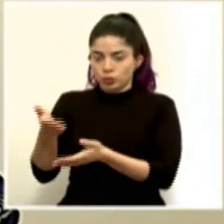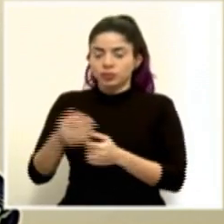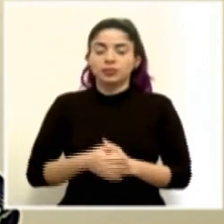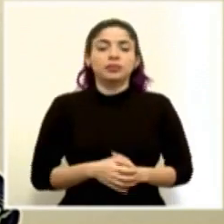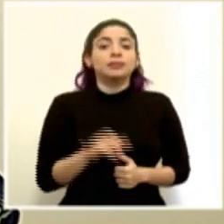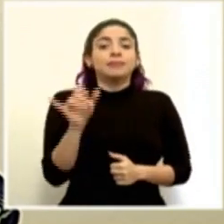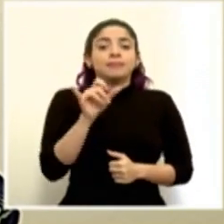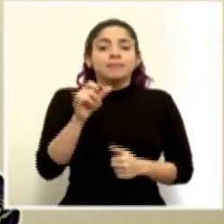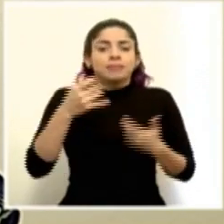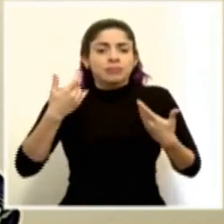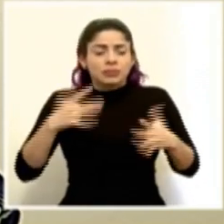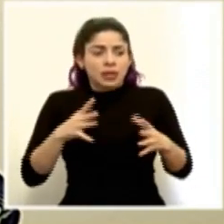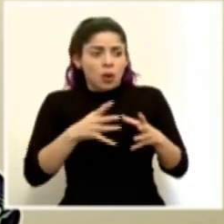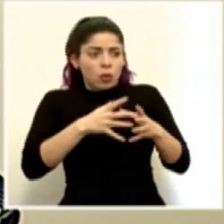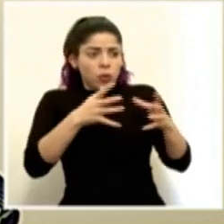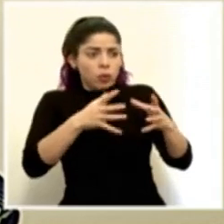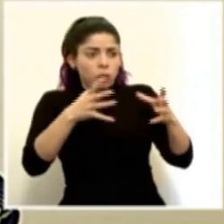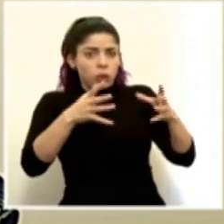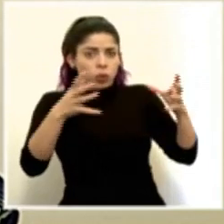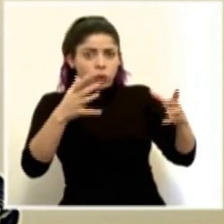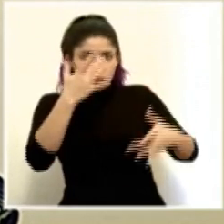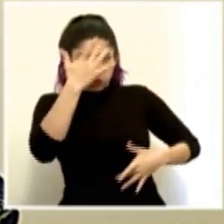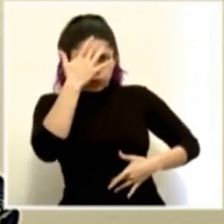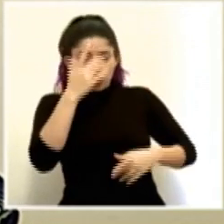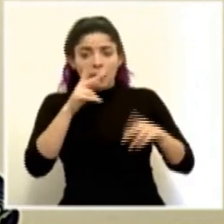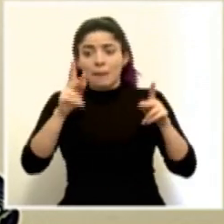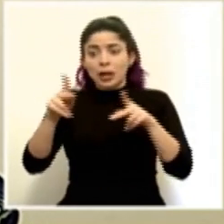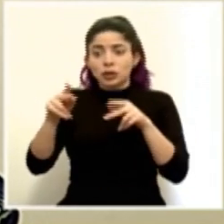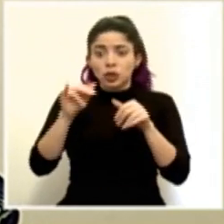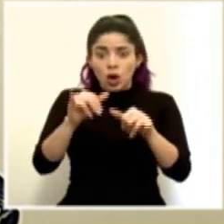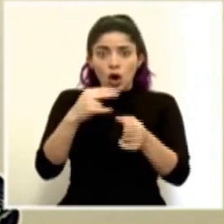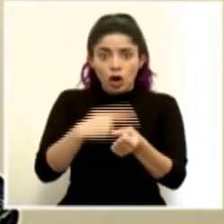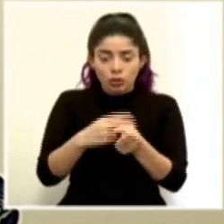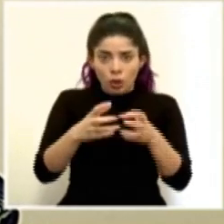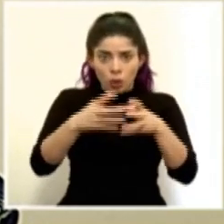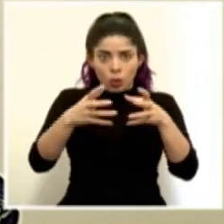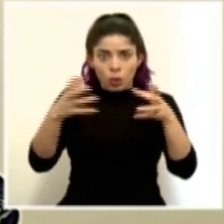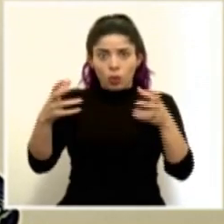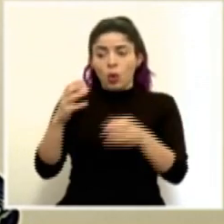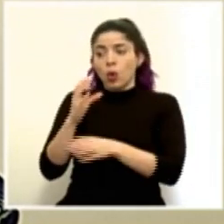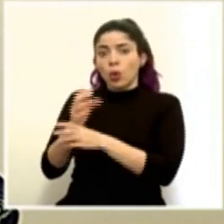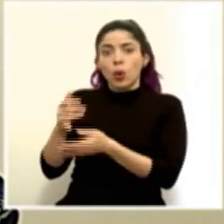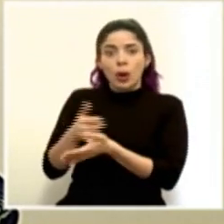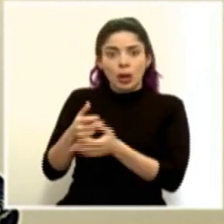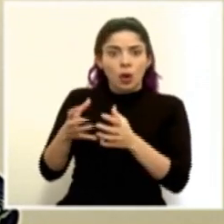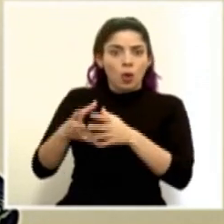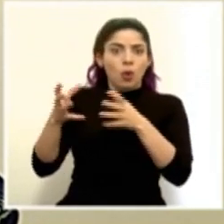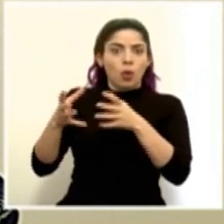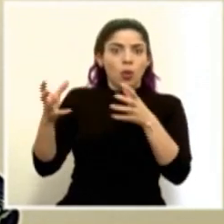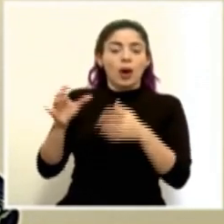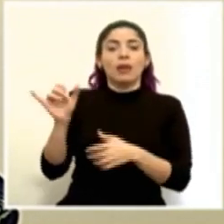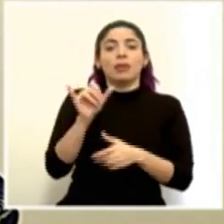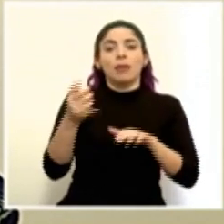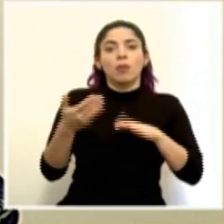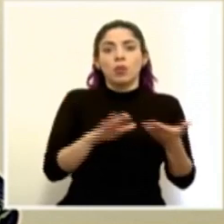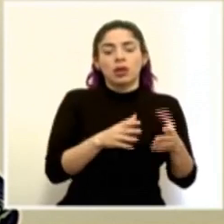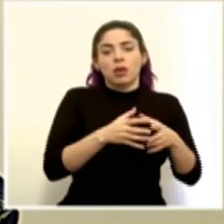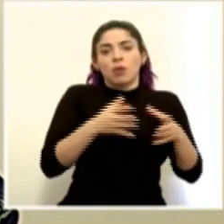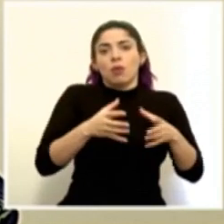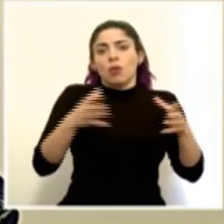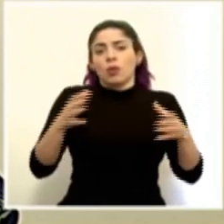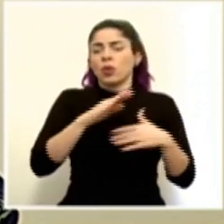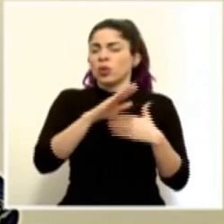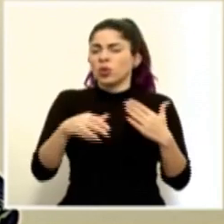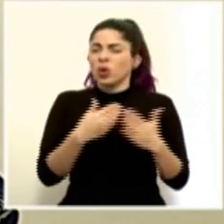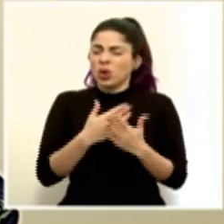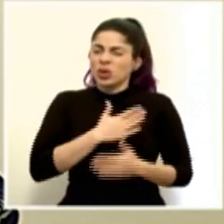a como hemos ido subiendo en casos, en hospitalizaciones, en cuidados intensivos, también ha ido incrementándose el número de fallecimientos, todos